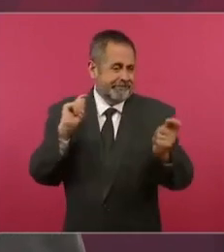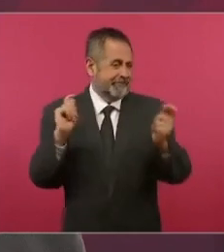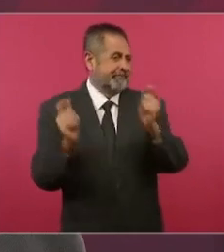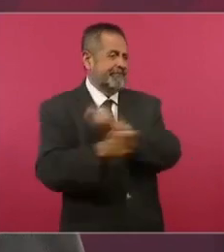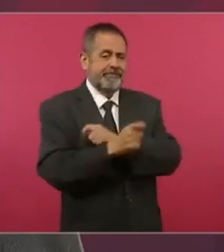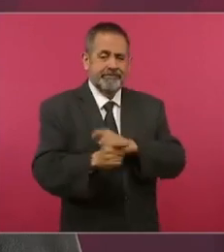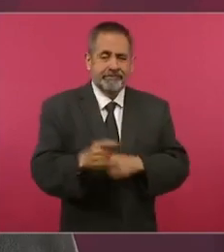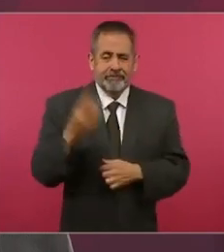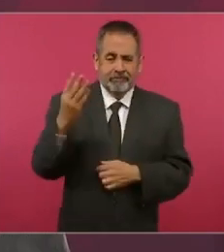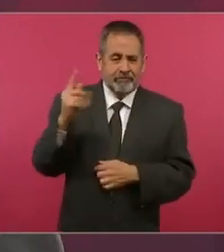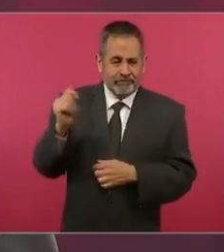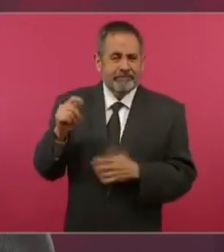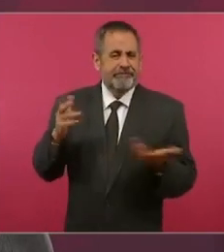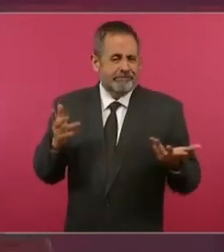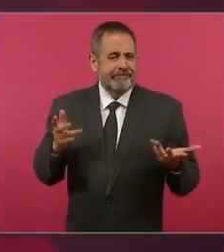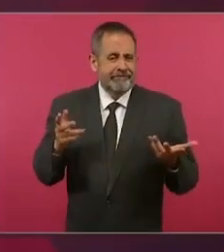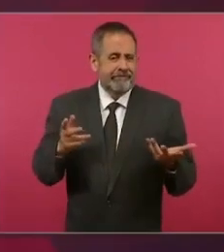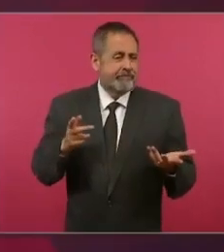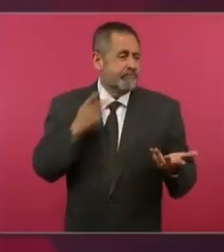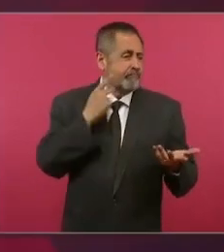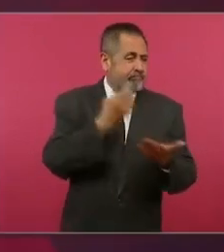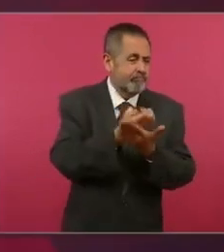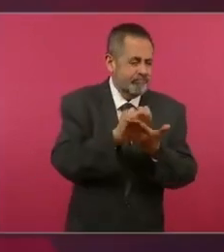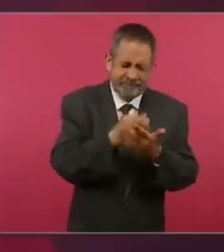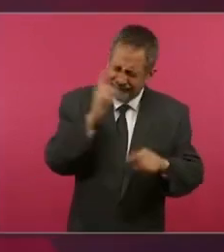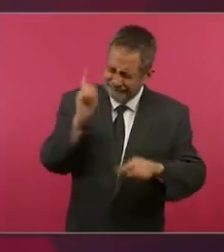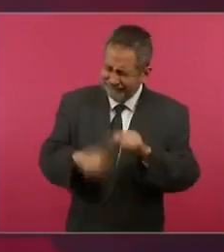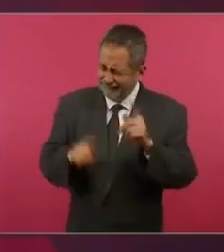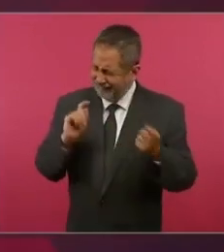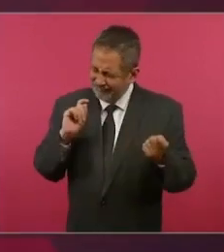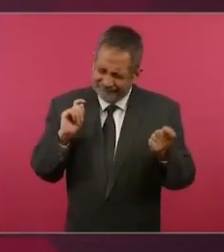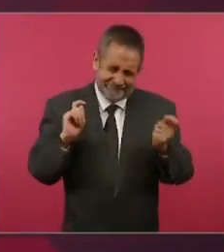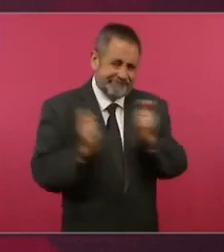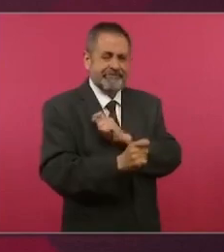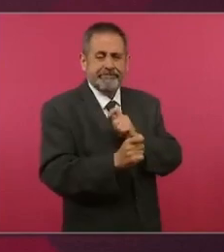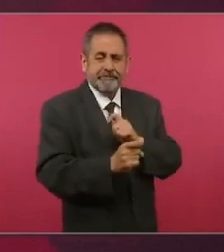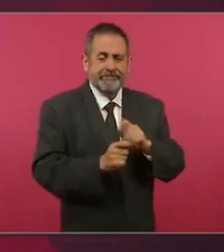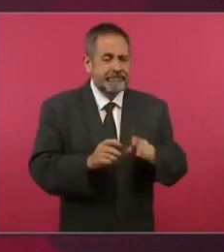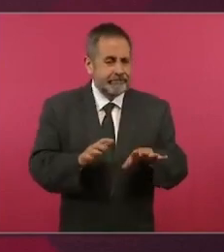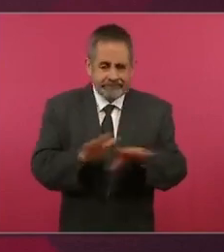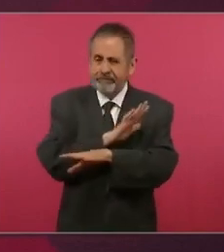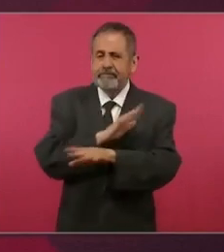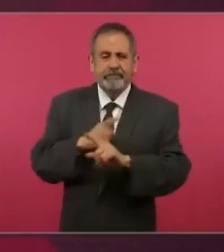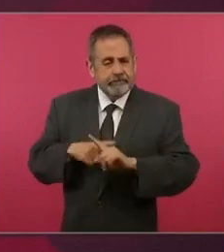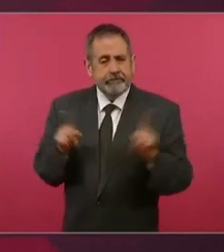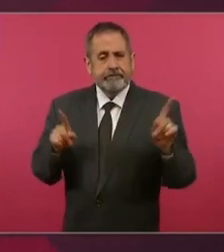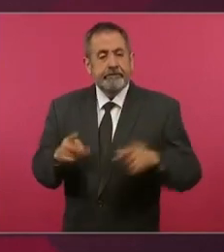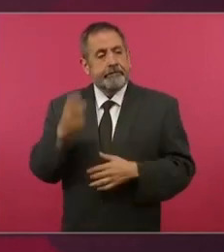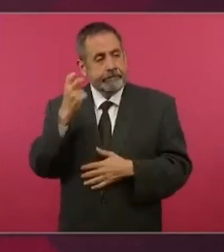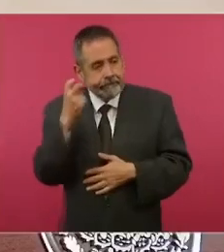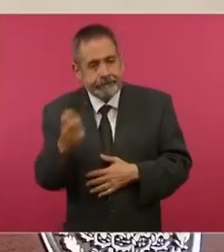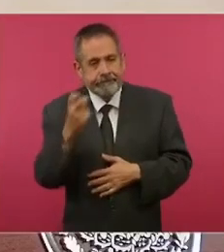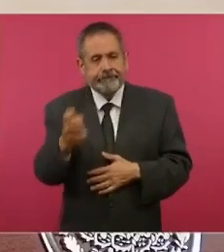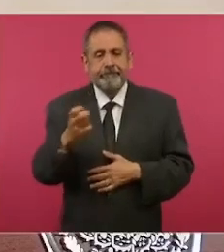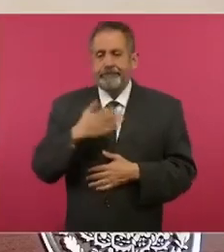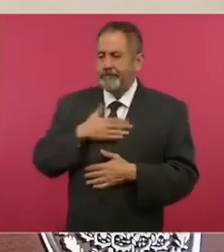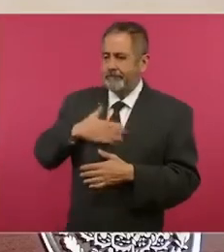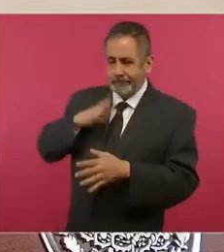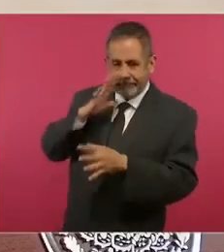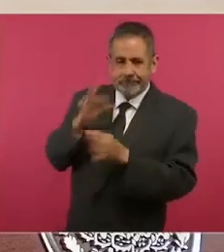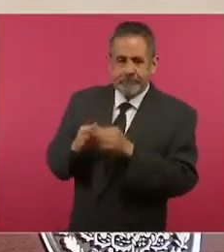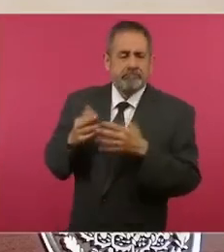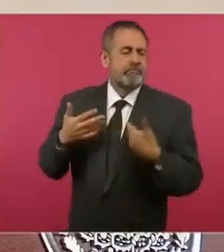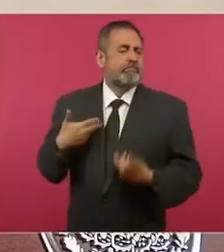cambiando la política económica. De verdad, ¿qué es lo que estamos haciendo? Y estoy